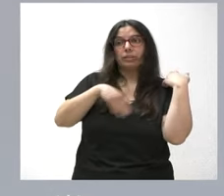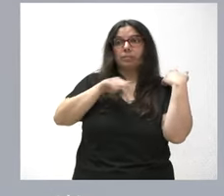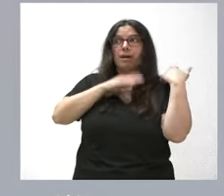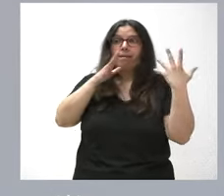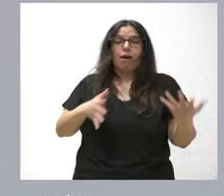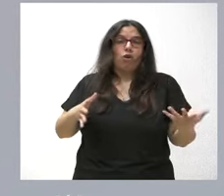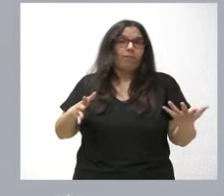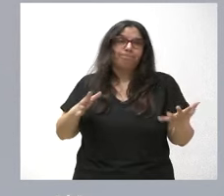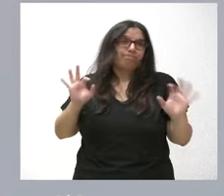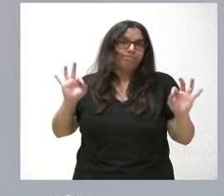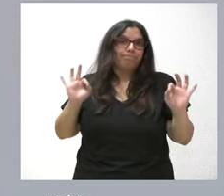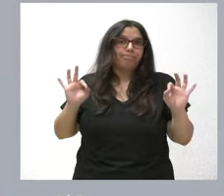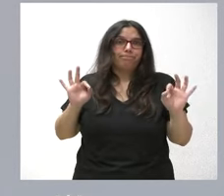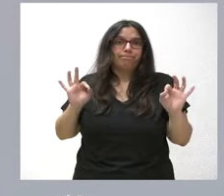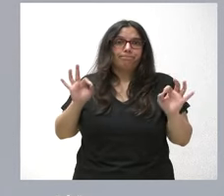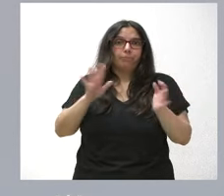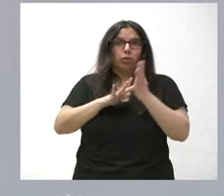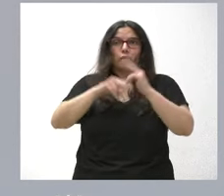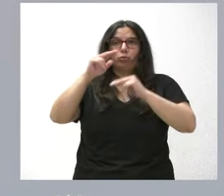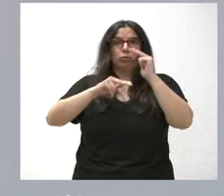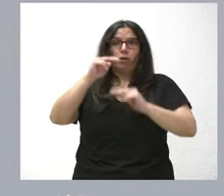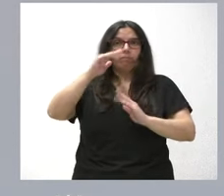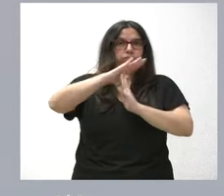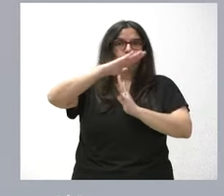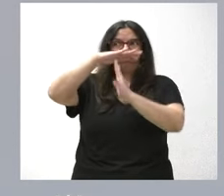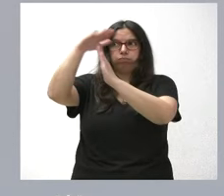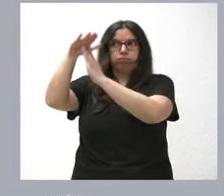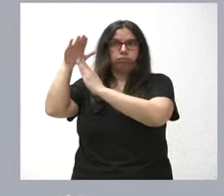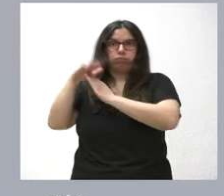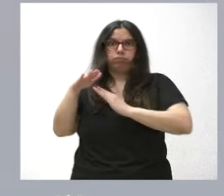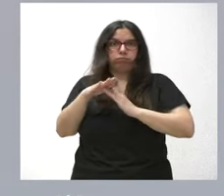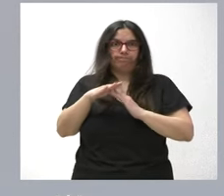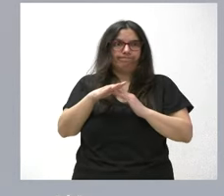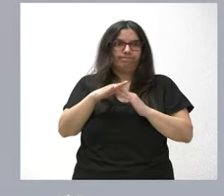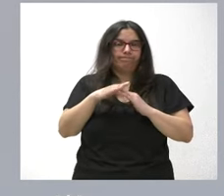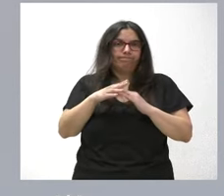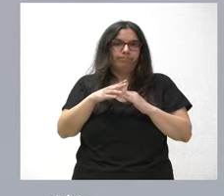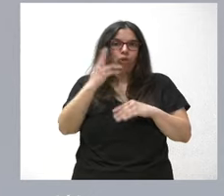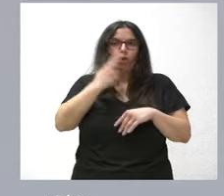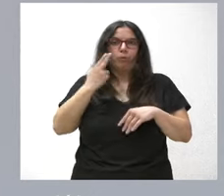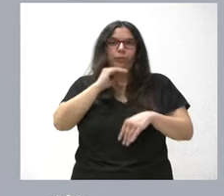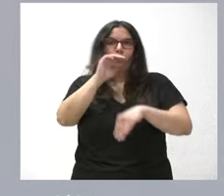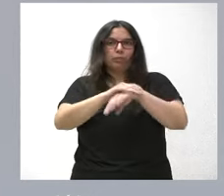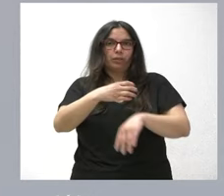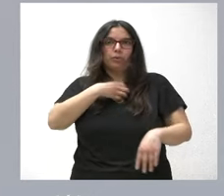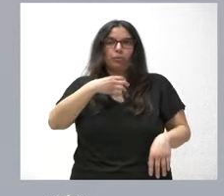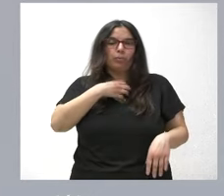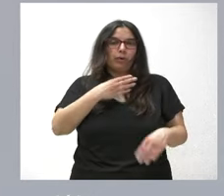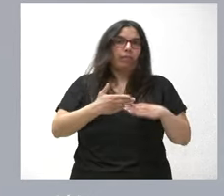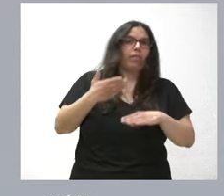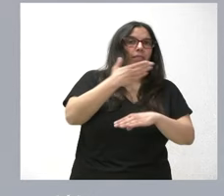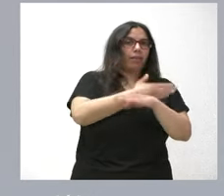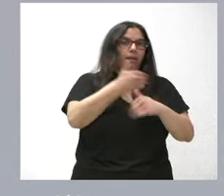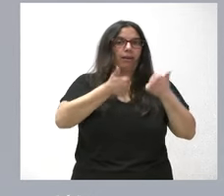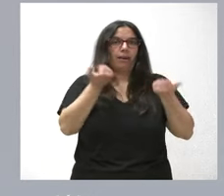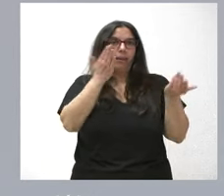por desgracia, hay bastantes constructoras que no están pudiendo llegar a concluir los compromisos de inversión, según se habían comprometido en las